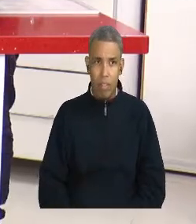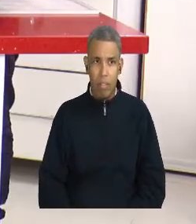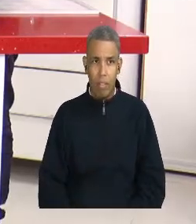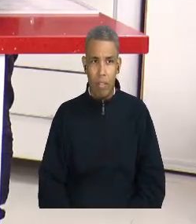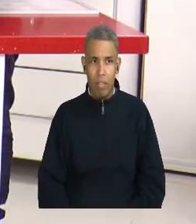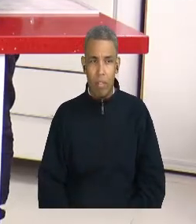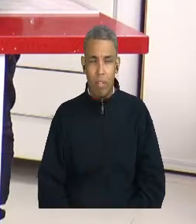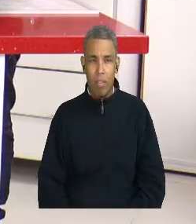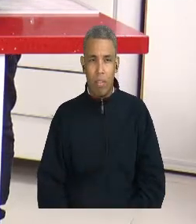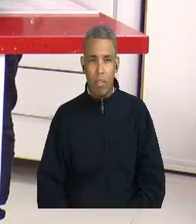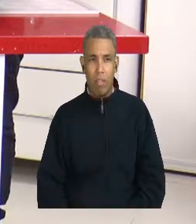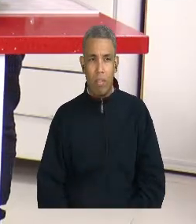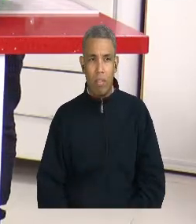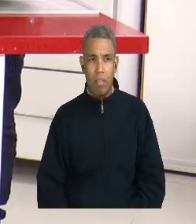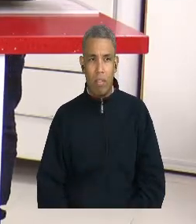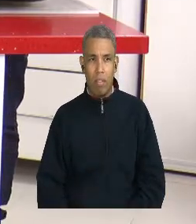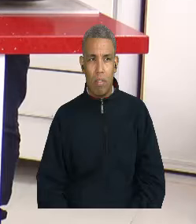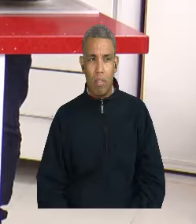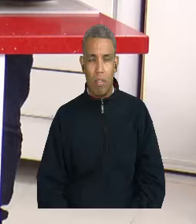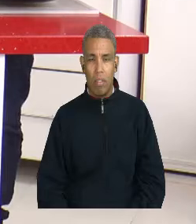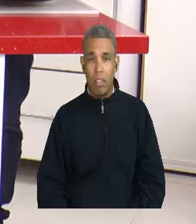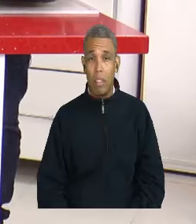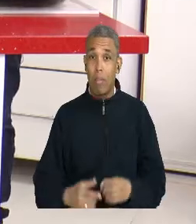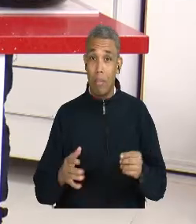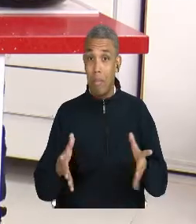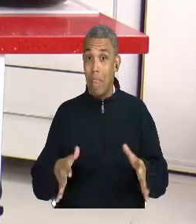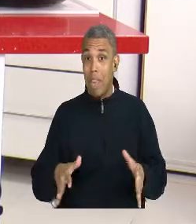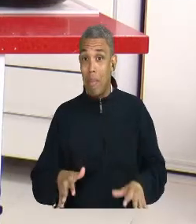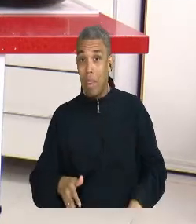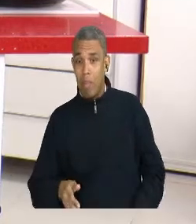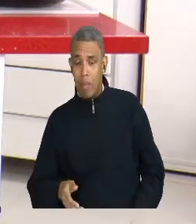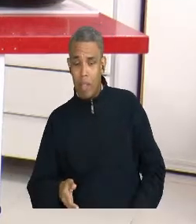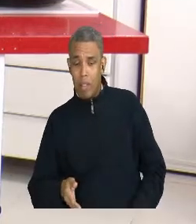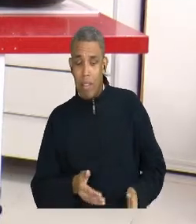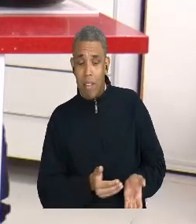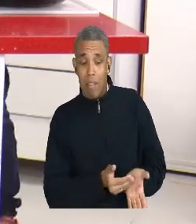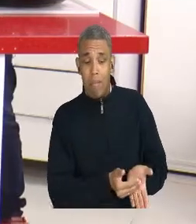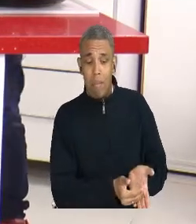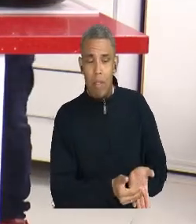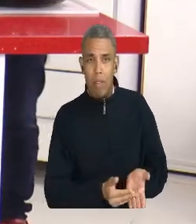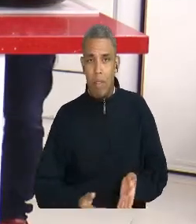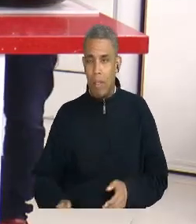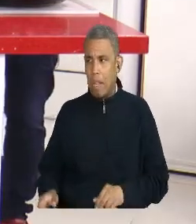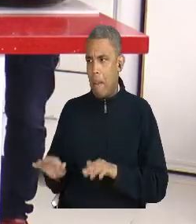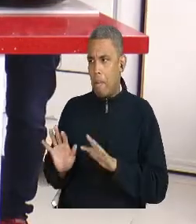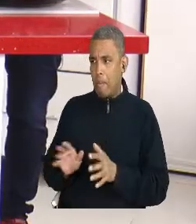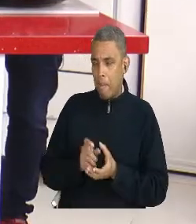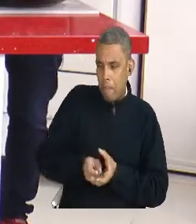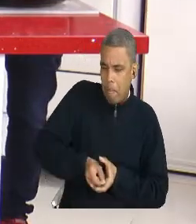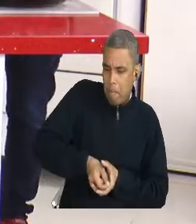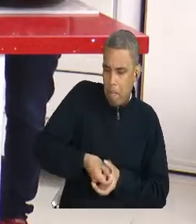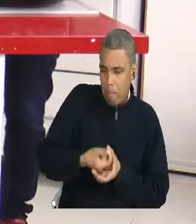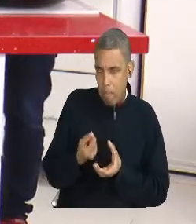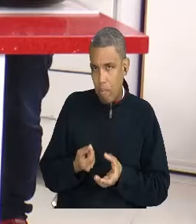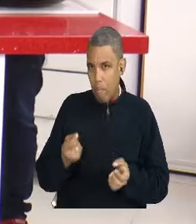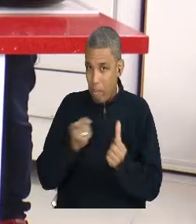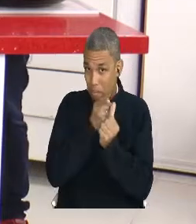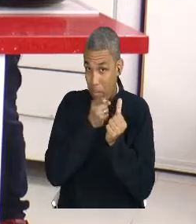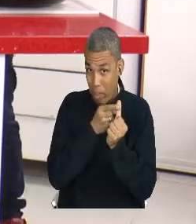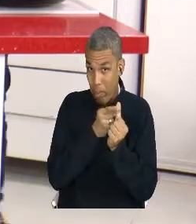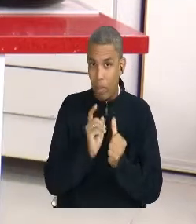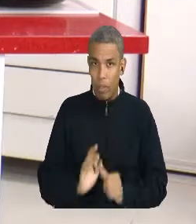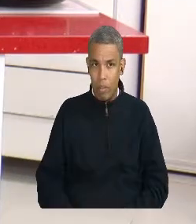Espérame, yo. Y a mí me da miedo agregarlas así con... Si quiere, vamos a permitir primero que estén las papitas y ahí sí hacemos nuestro... A ver.